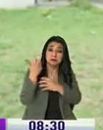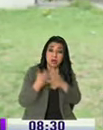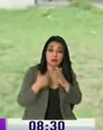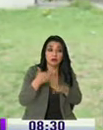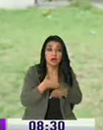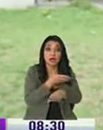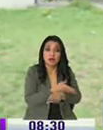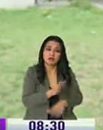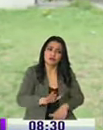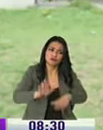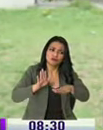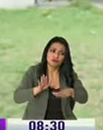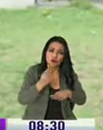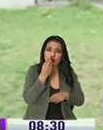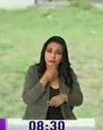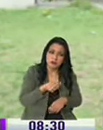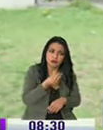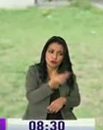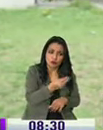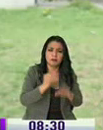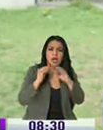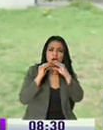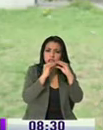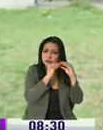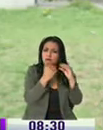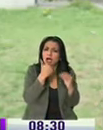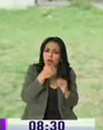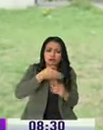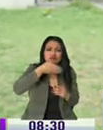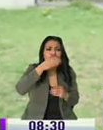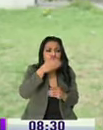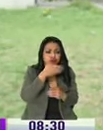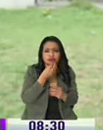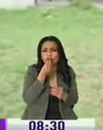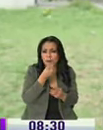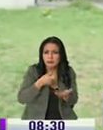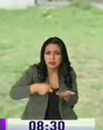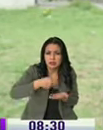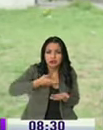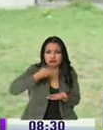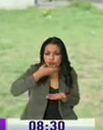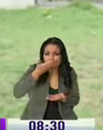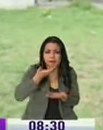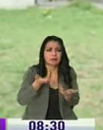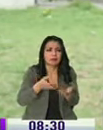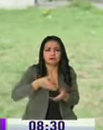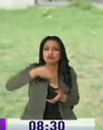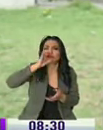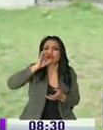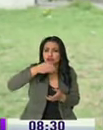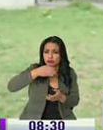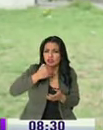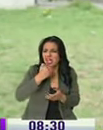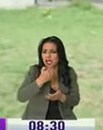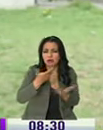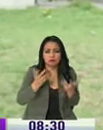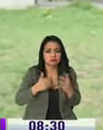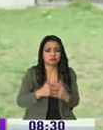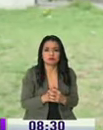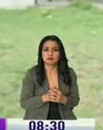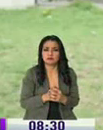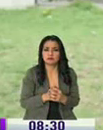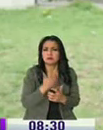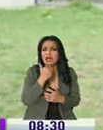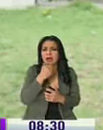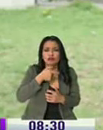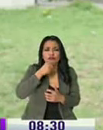a darnos del refrigerio como comida, chicha y una que otra